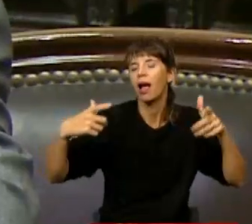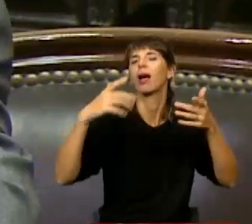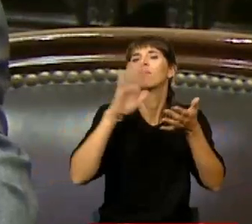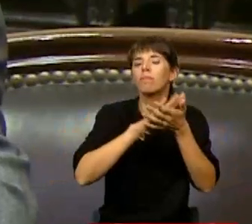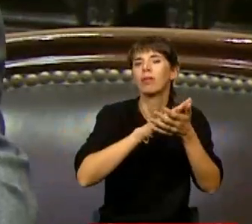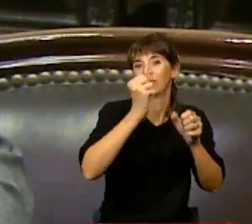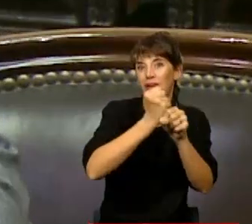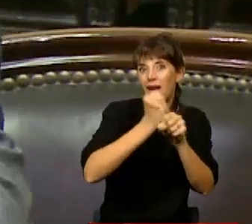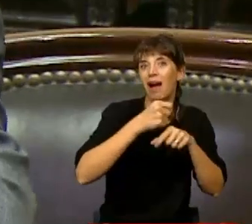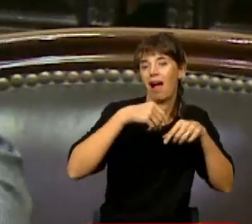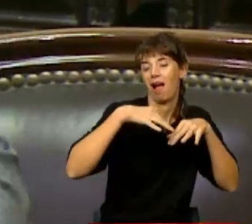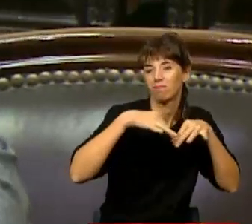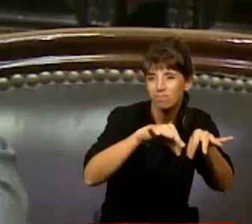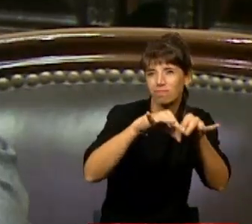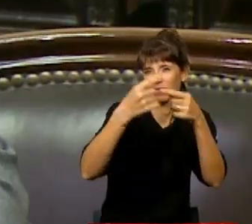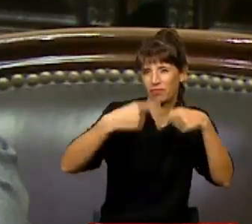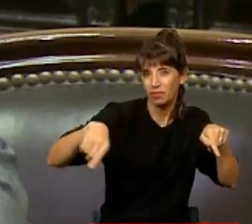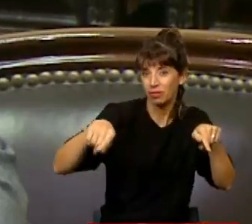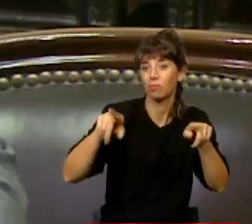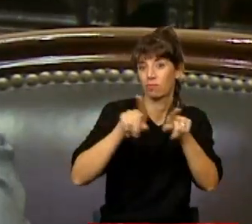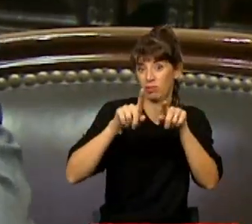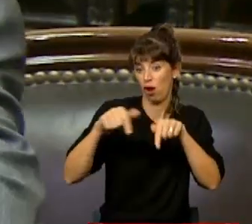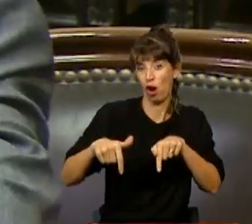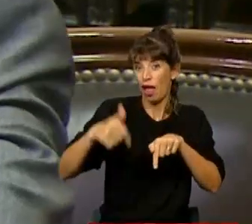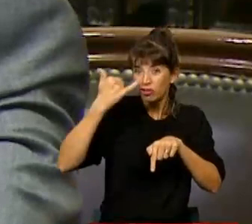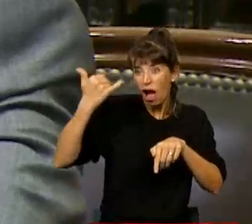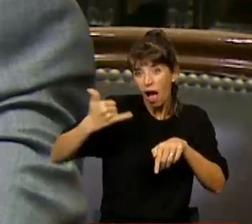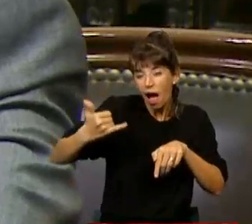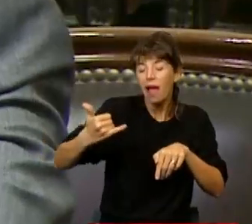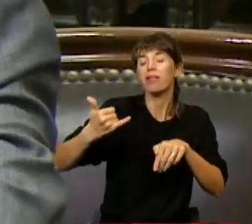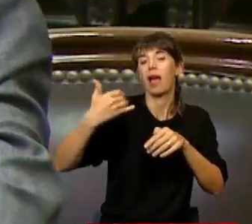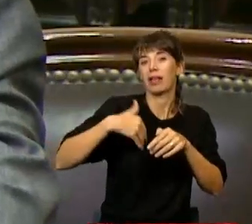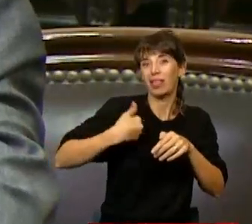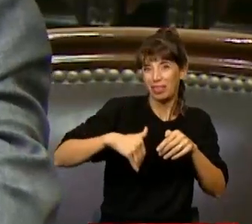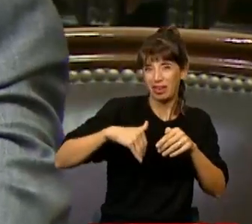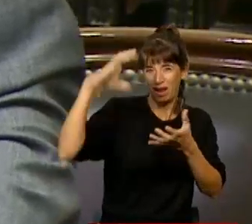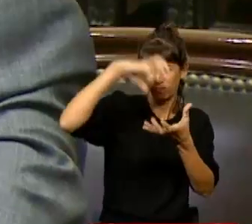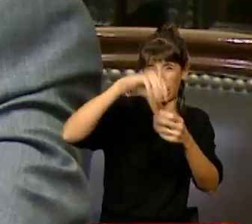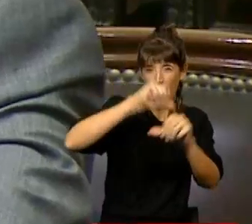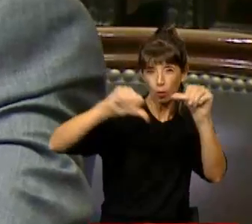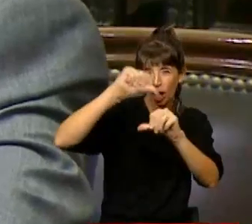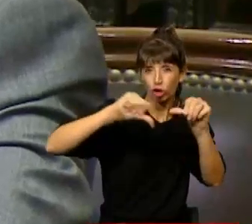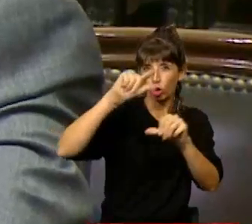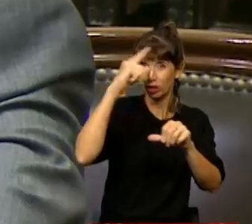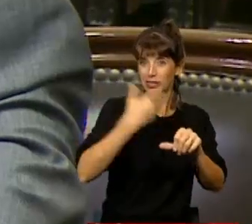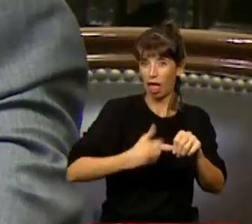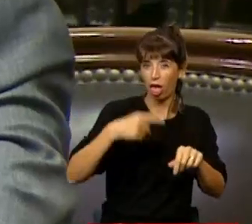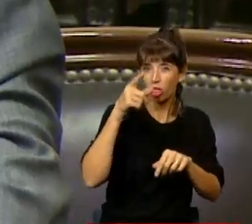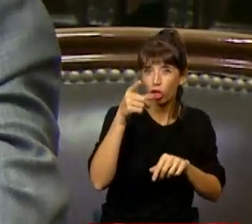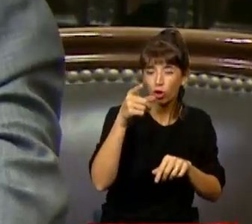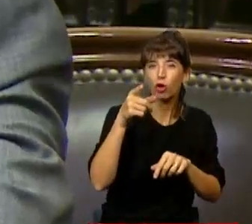esto, con lo que ya se está produciendo en la Argentina. En los laboratorios estatales vamos a tener para